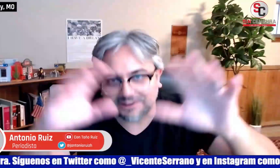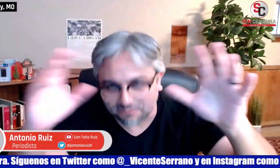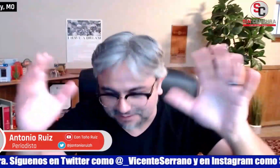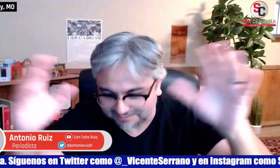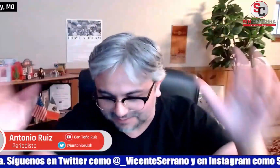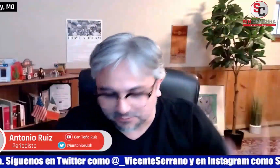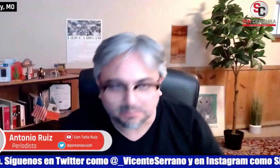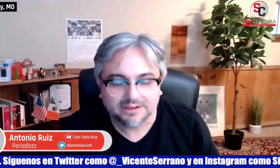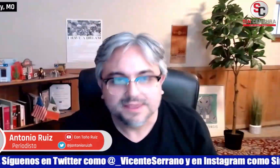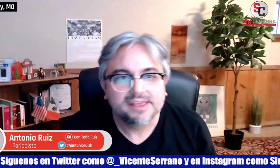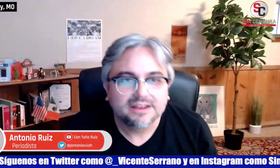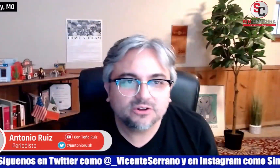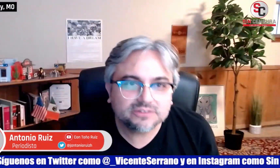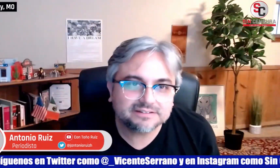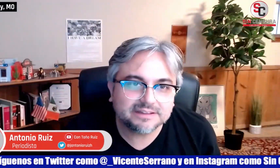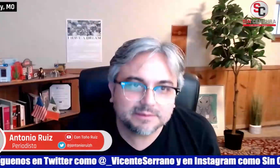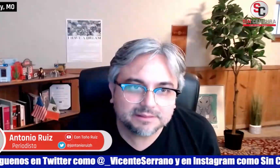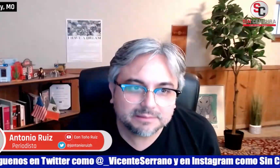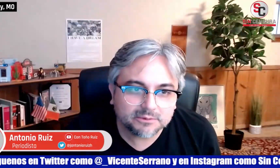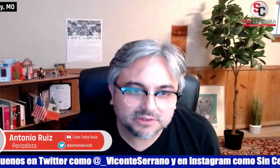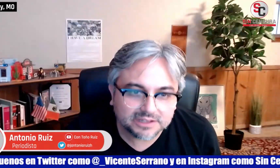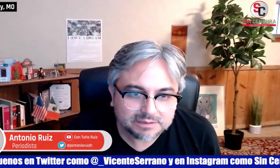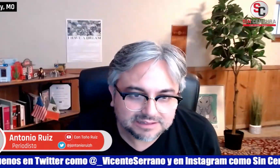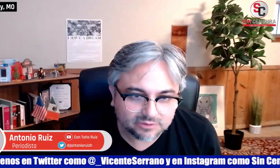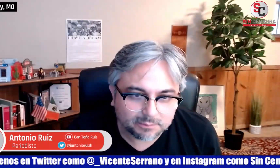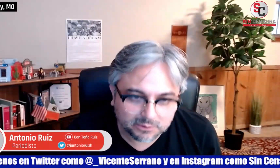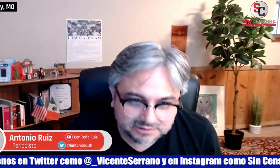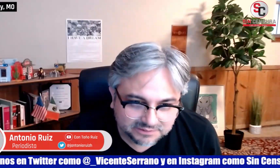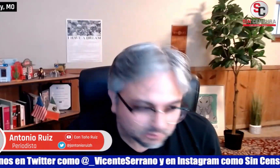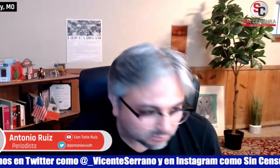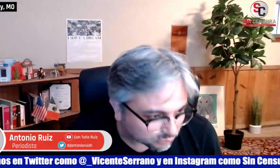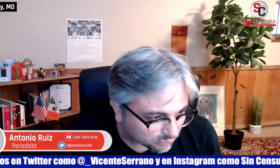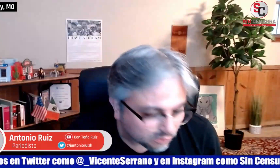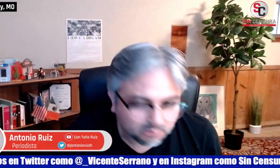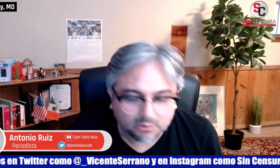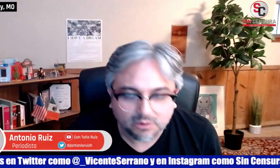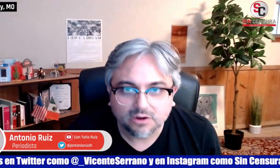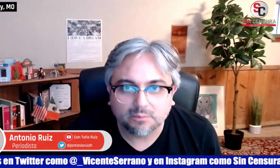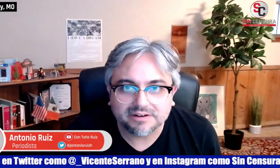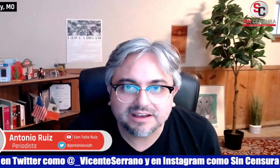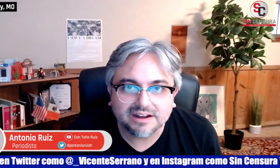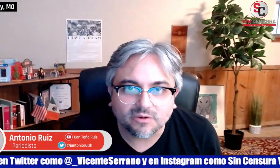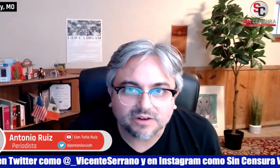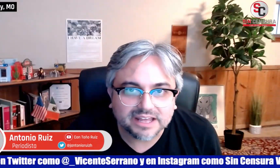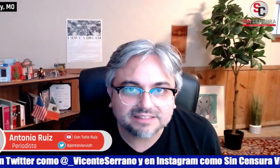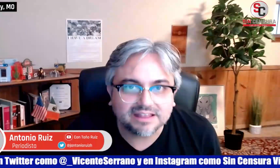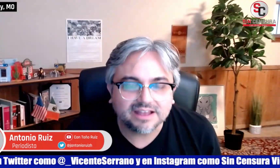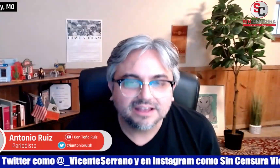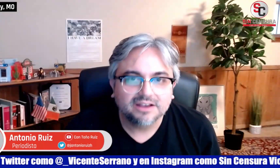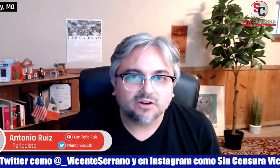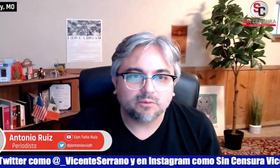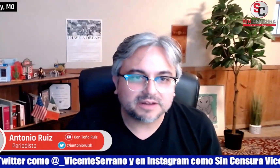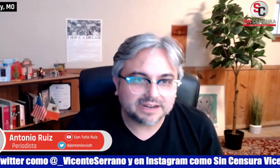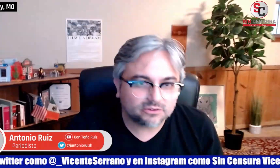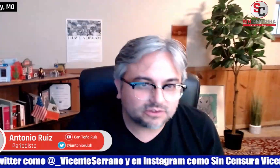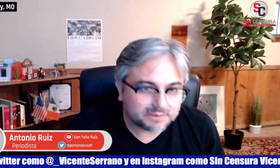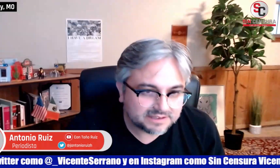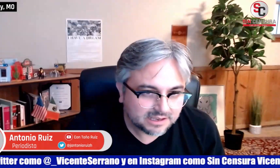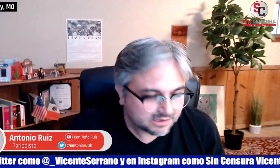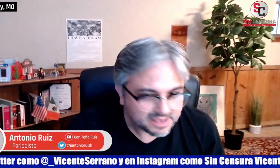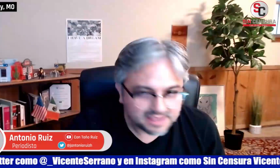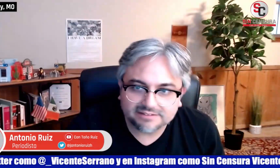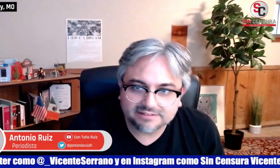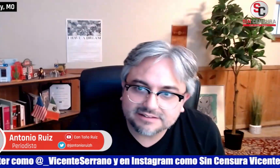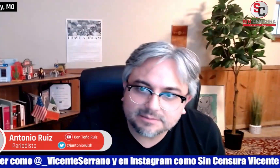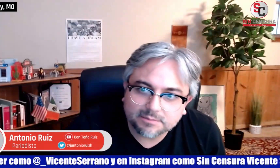mejor hasta de broma, no sé si debemos seguir invitando a periodistas como tú, como Enrique Legorreta, como Ricardo